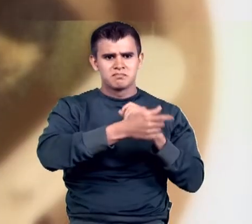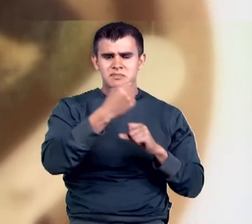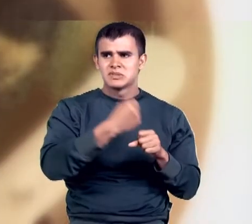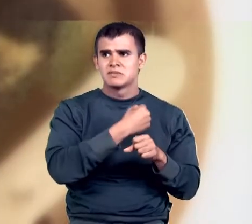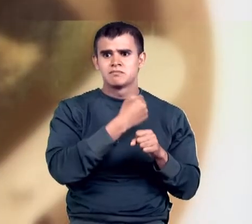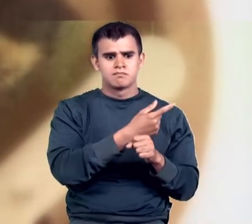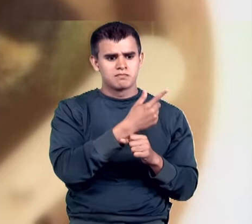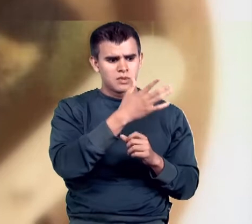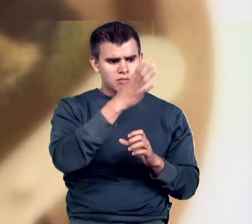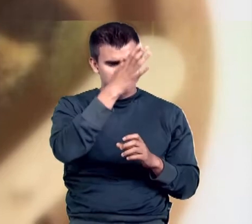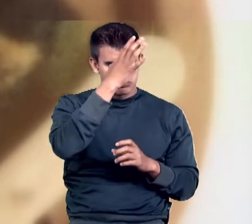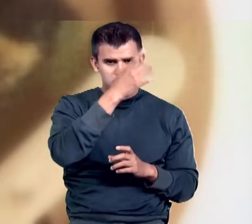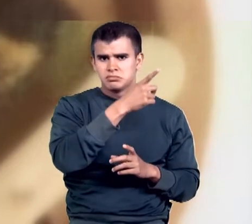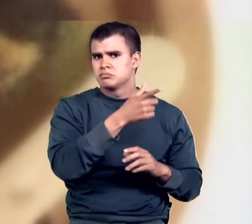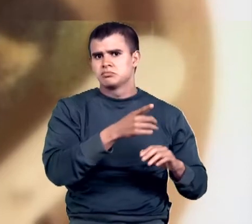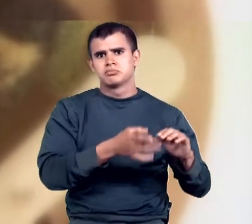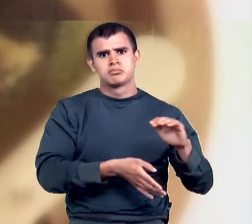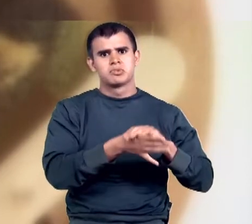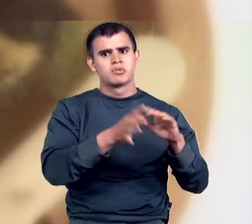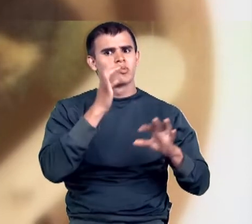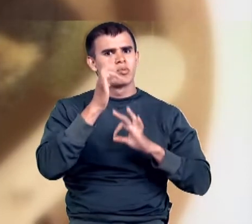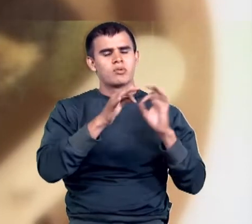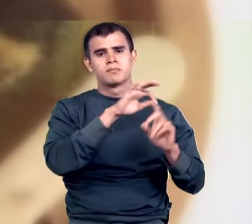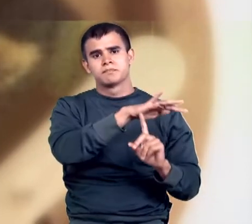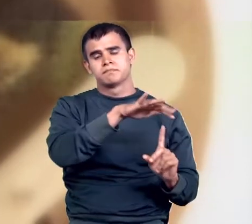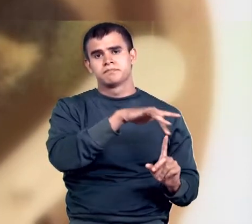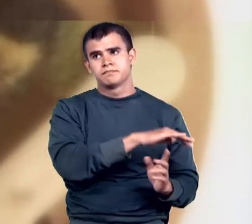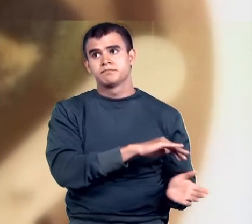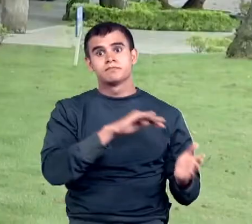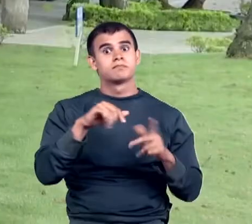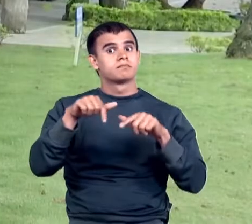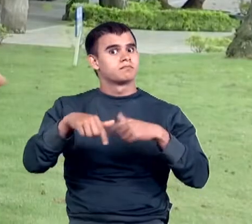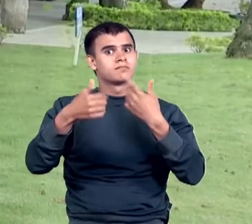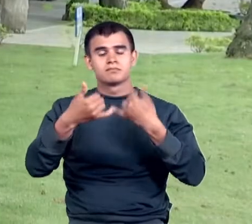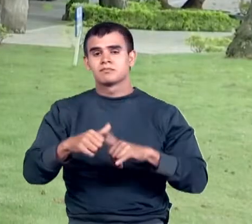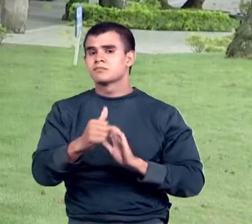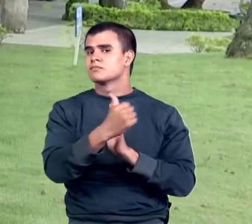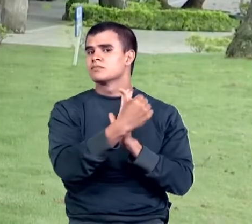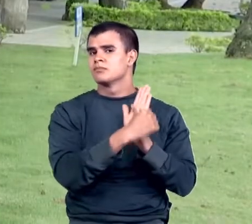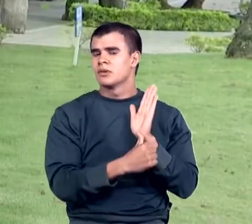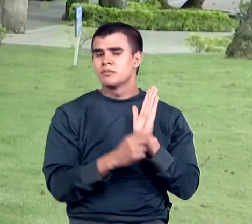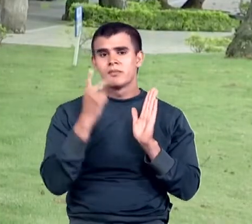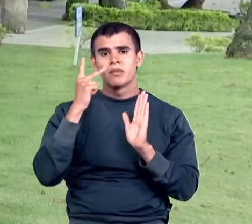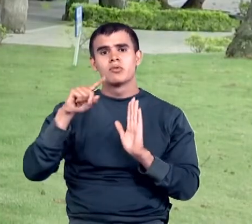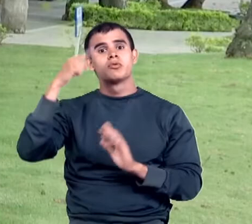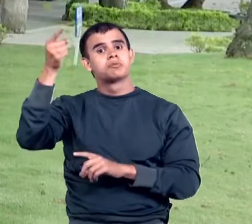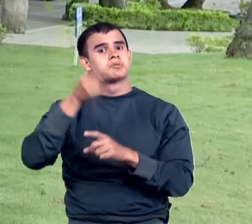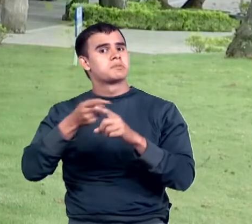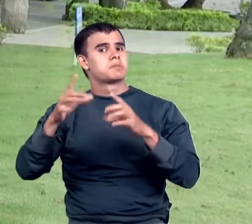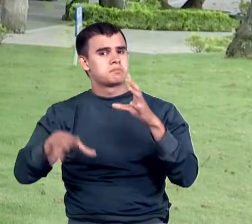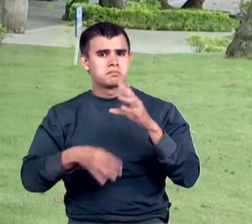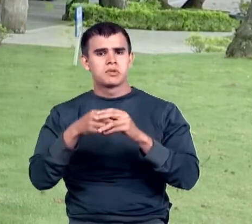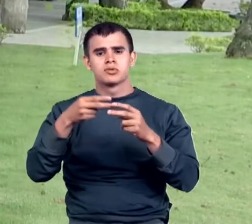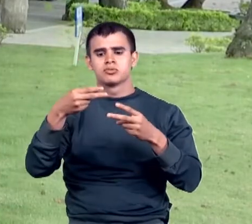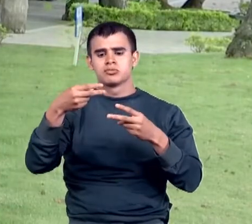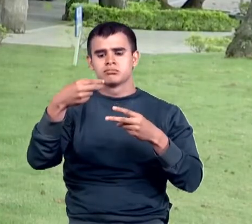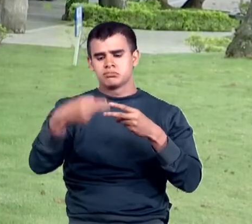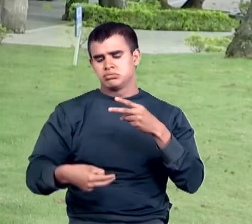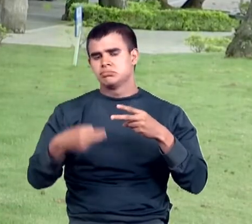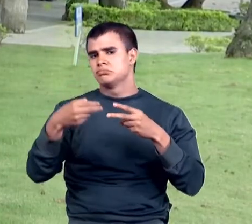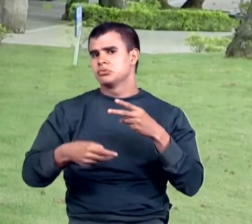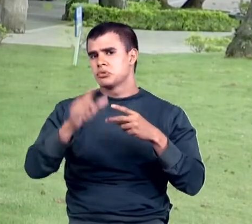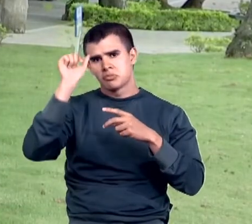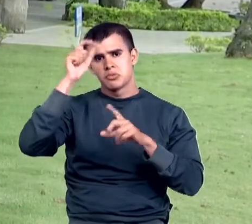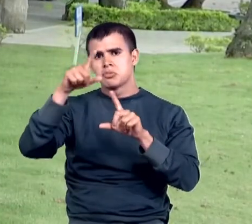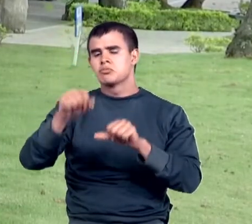así contribuyendo desde su conocimiento al medio ambiente. Hasta aquí llegó Cali Hoy Crónicas. Nos vemos la próxima semana con dos